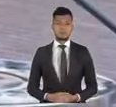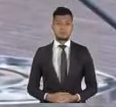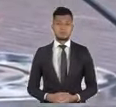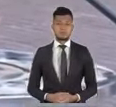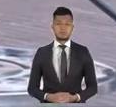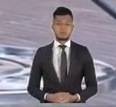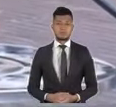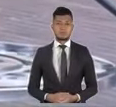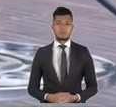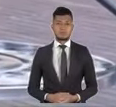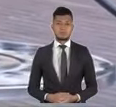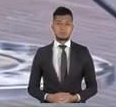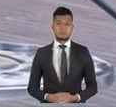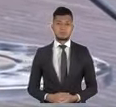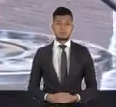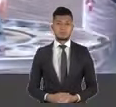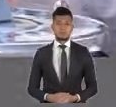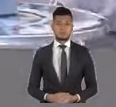¿Ahí mismo? Sí.